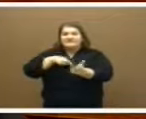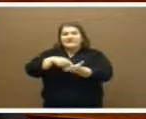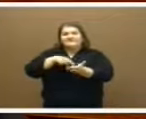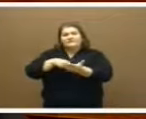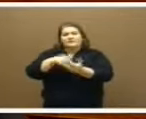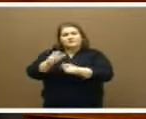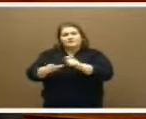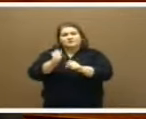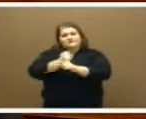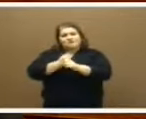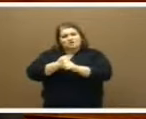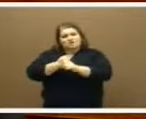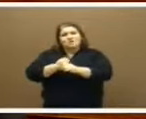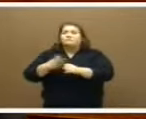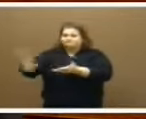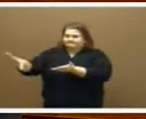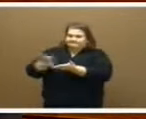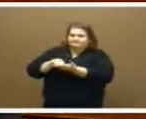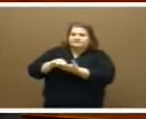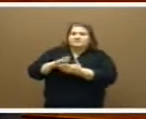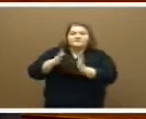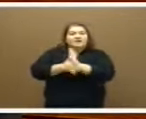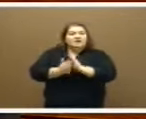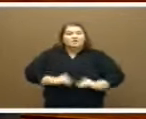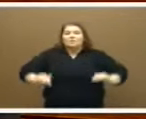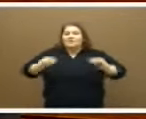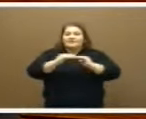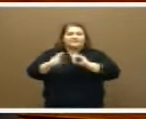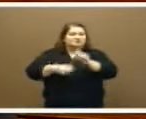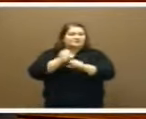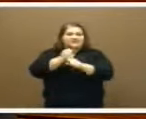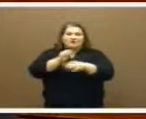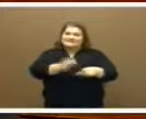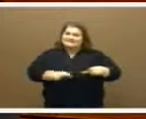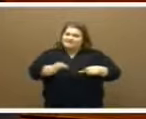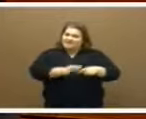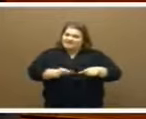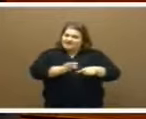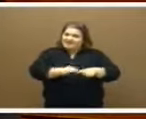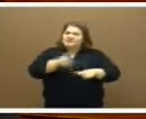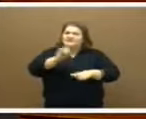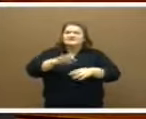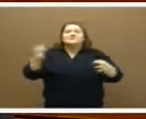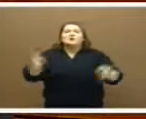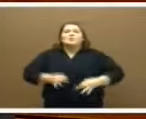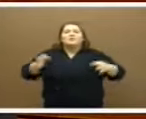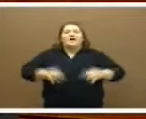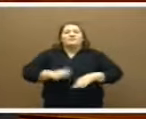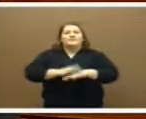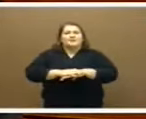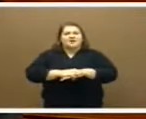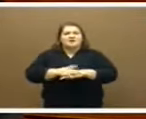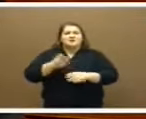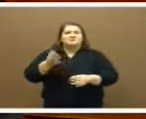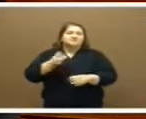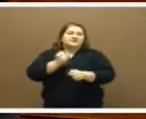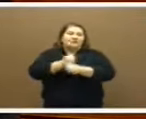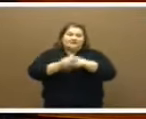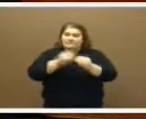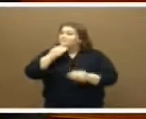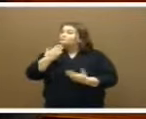hacen los trabajadores. Bajo esas dos premisas, igualdad para todos los trabajadores del SEPAS que vayan a ser y seguridad para poder garantizar el trabajo. Muchas gracias,